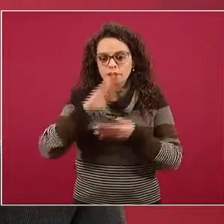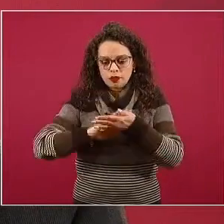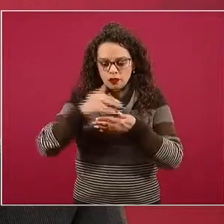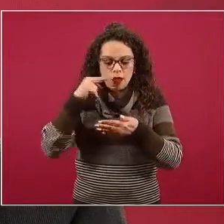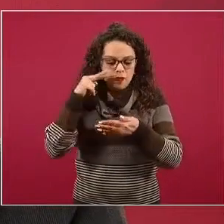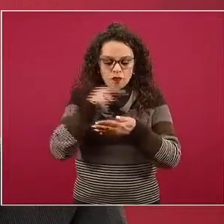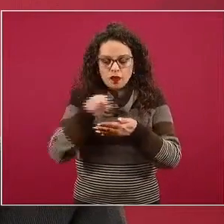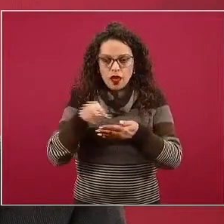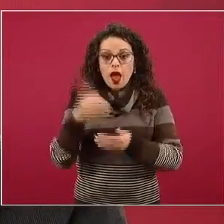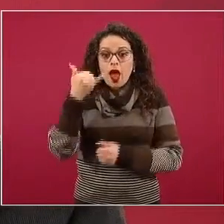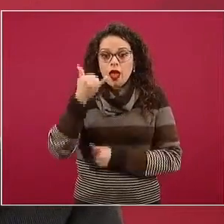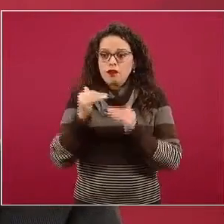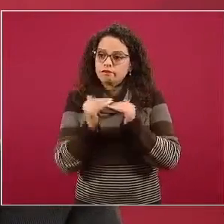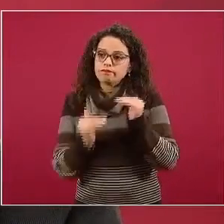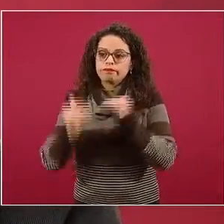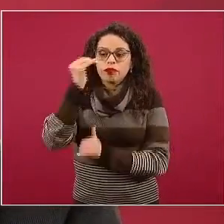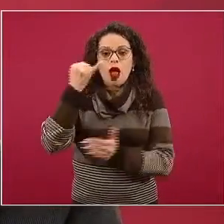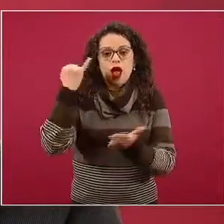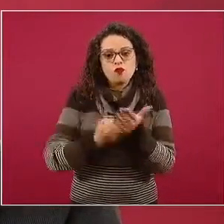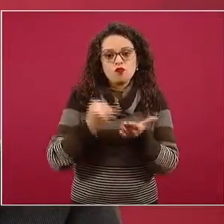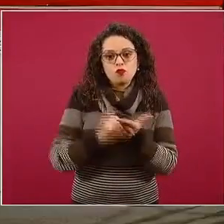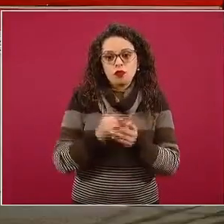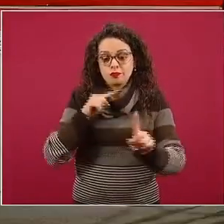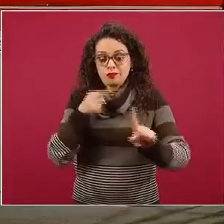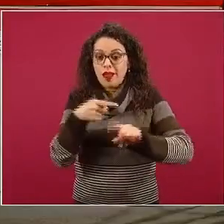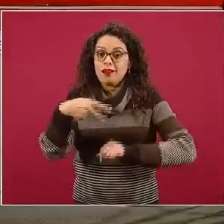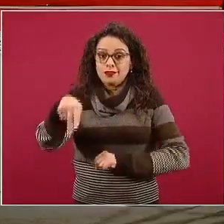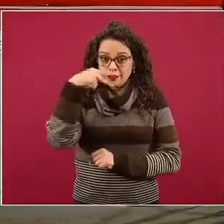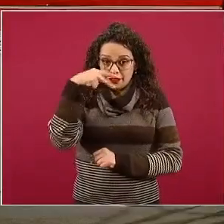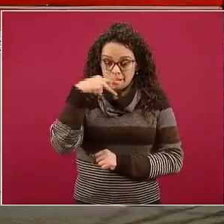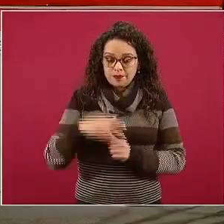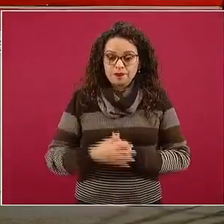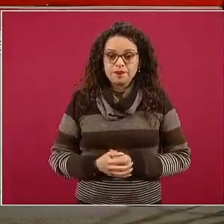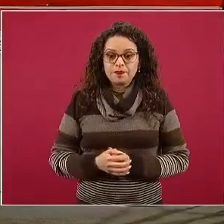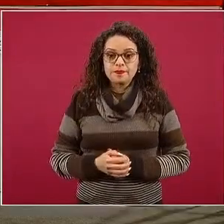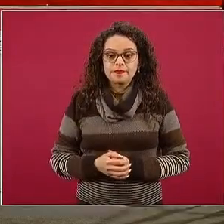tabaco. Estas medidas, lejos de ser